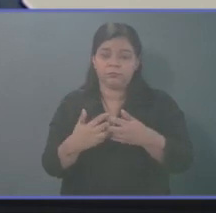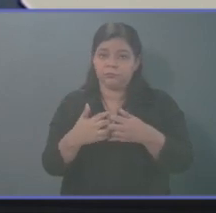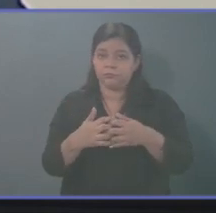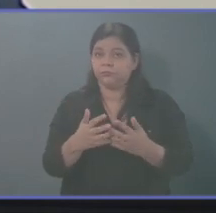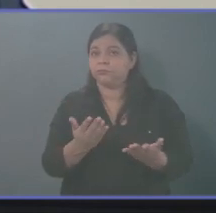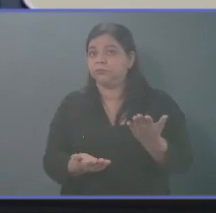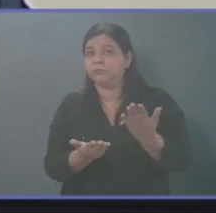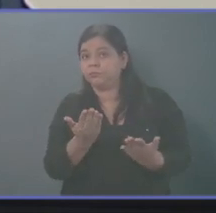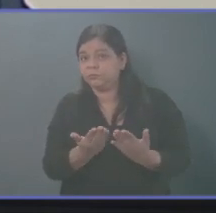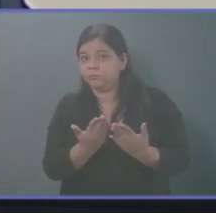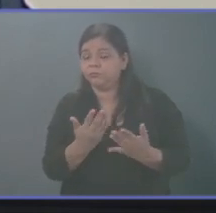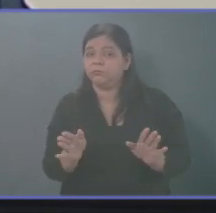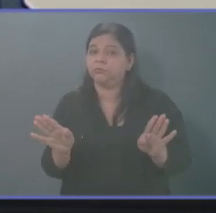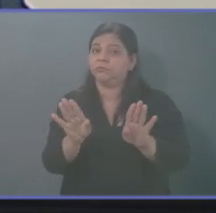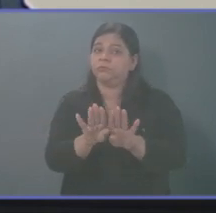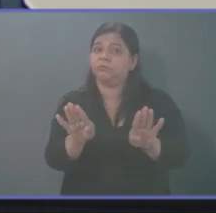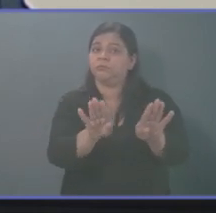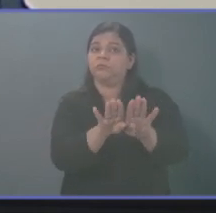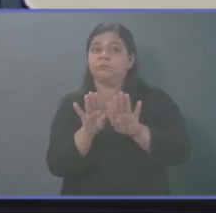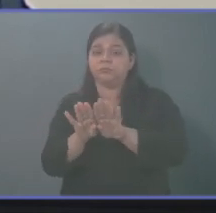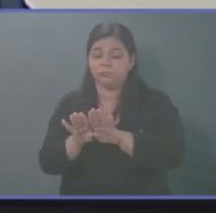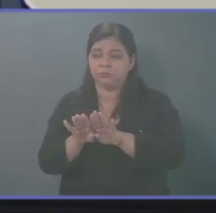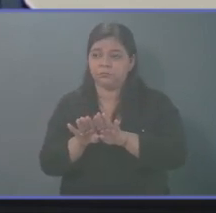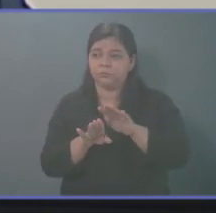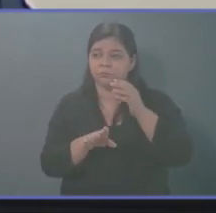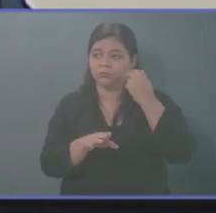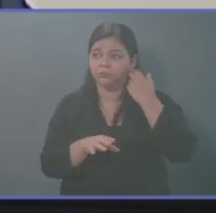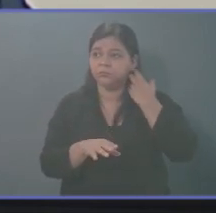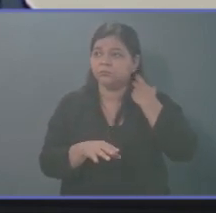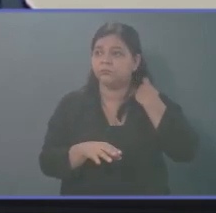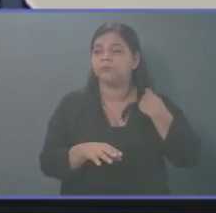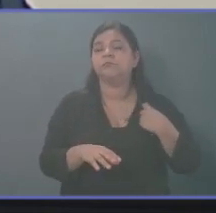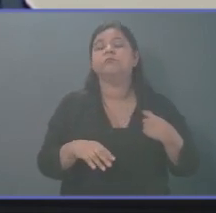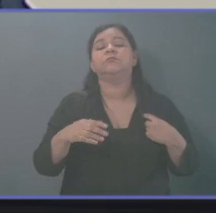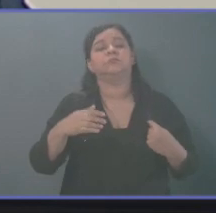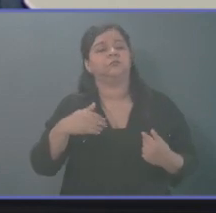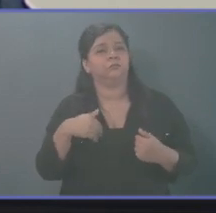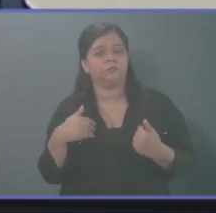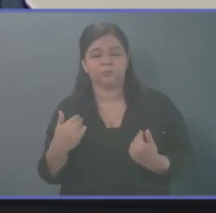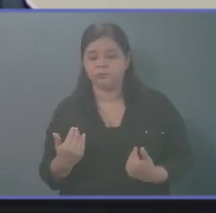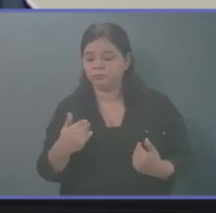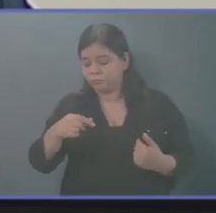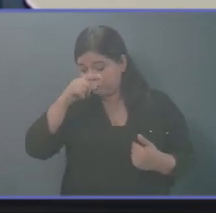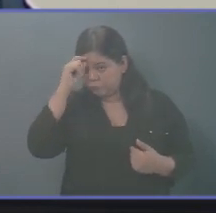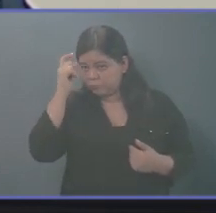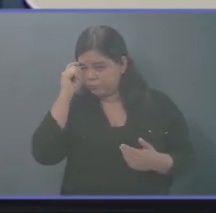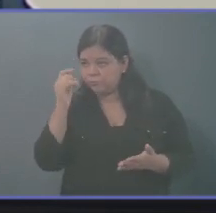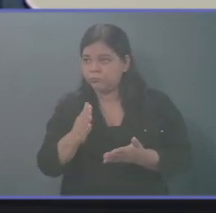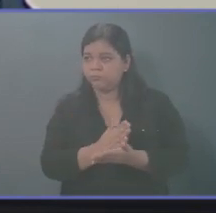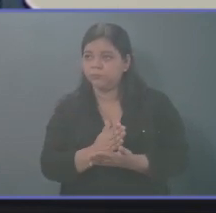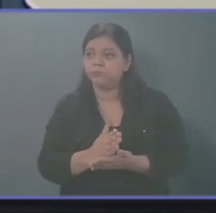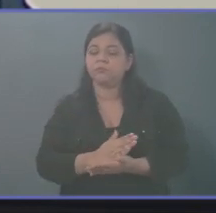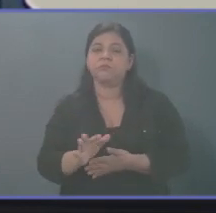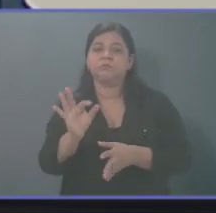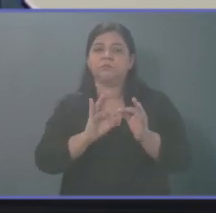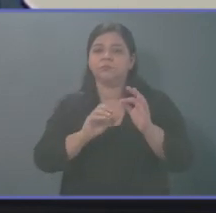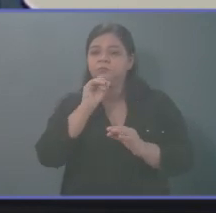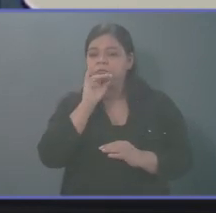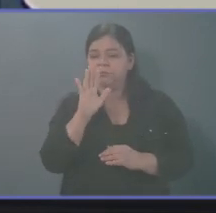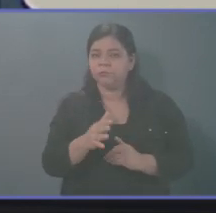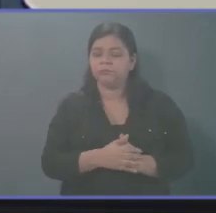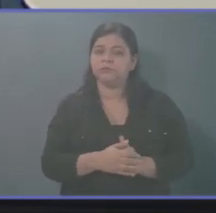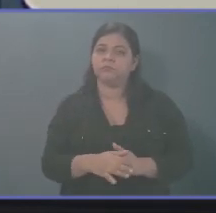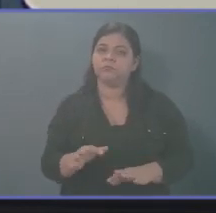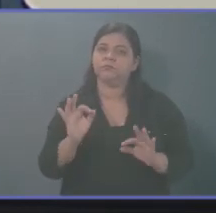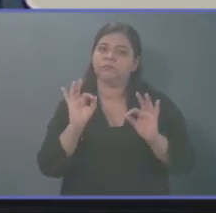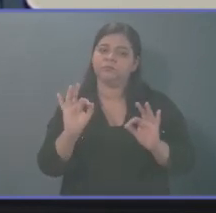trabajan están cerrando o no tienen funcionamiento pleno. A algunos se les ha dicho que deben de ser